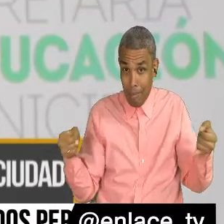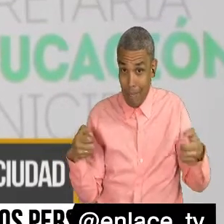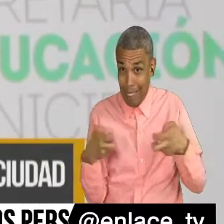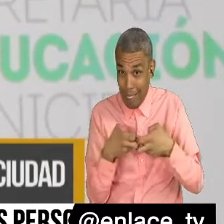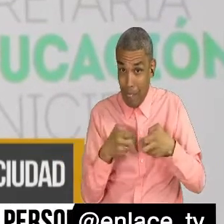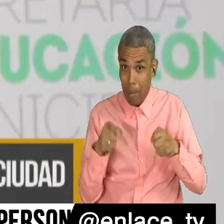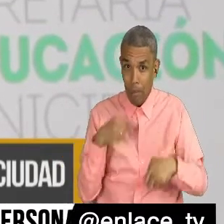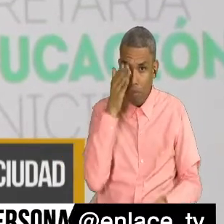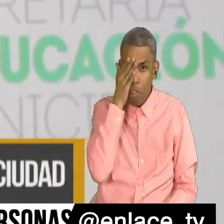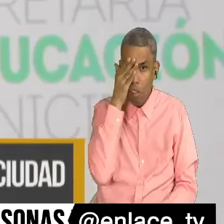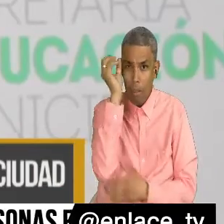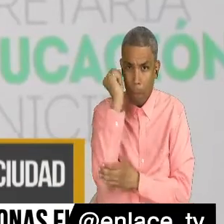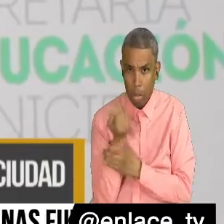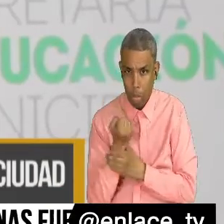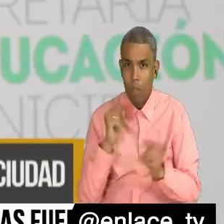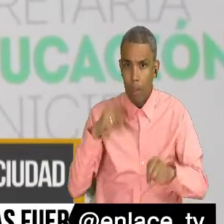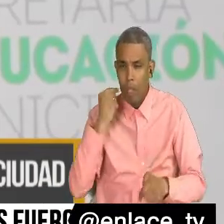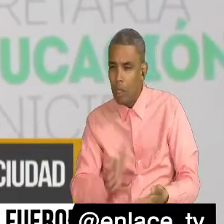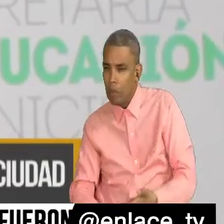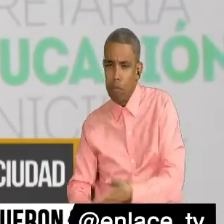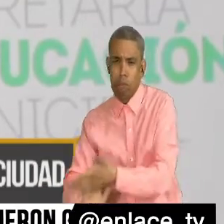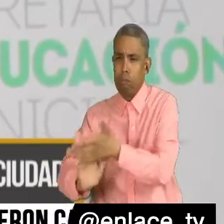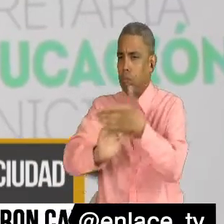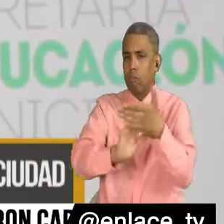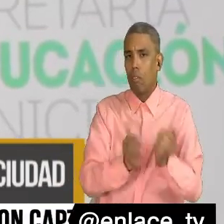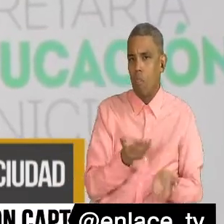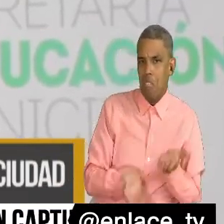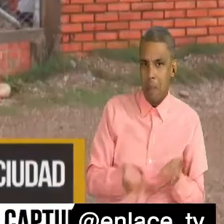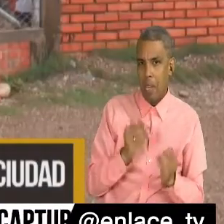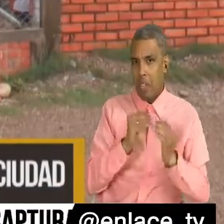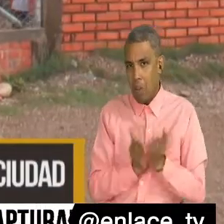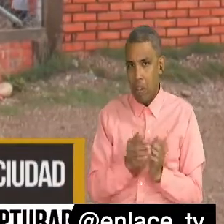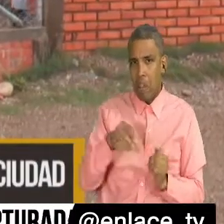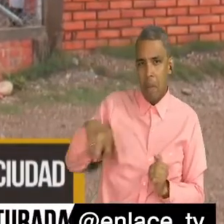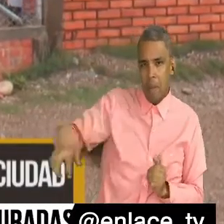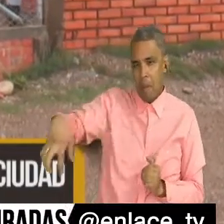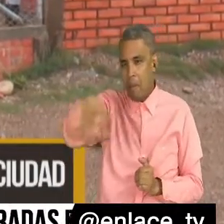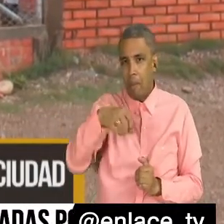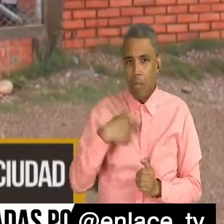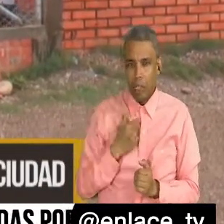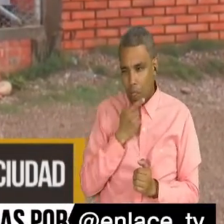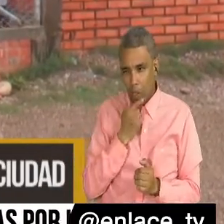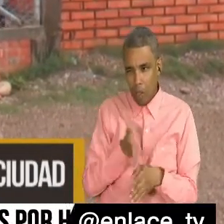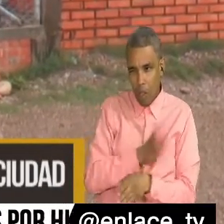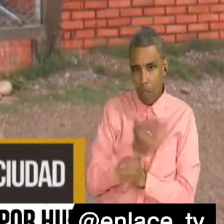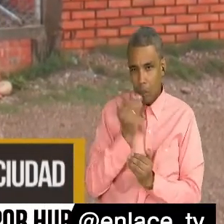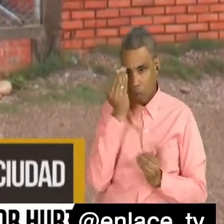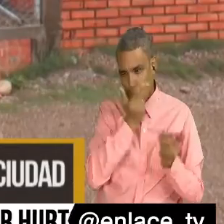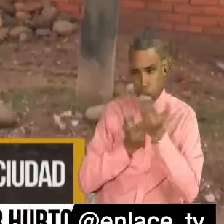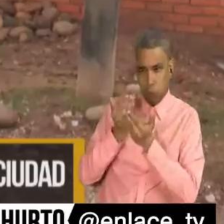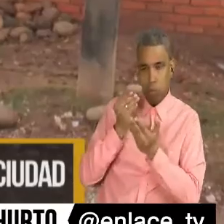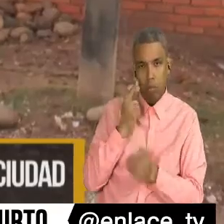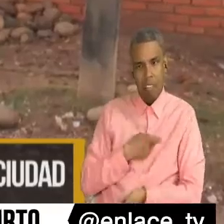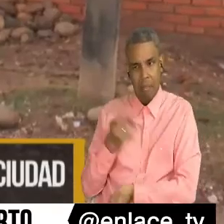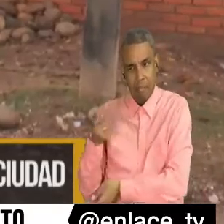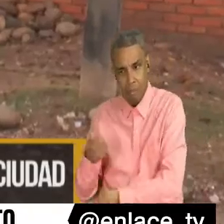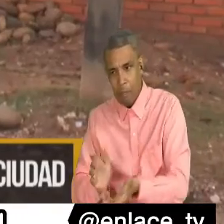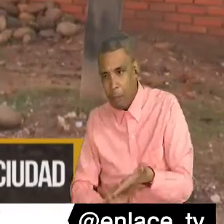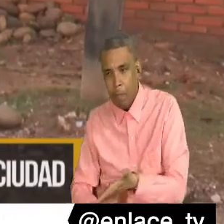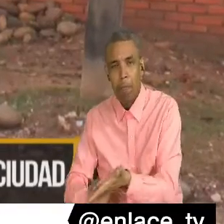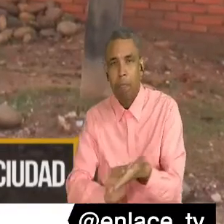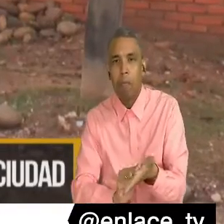fases y dependiendo de las necesidades de cada institución educativa vamos a estar priorizando. De acuerdo a los estudios previos realizados por la Secretaría de